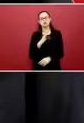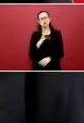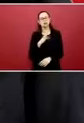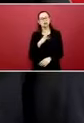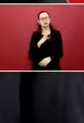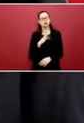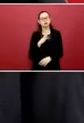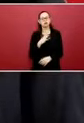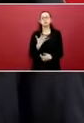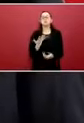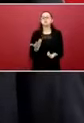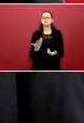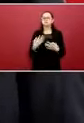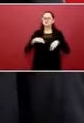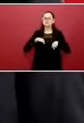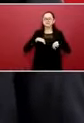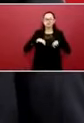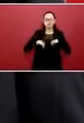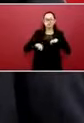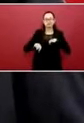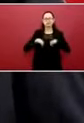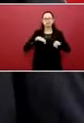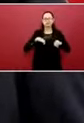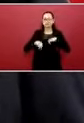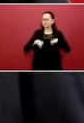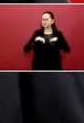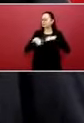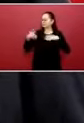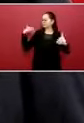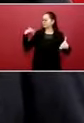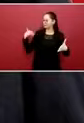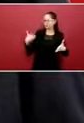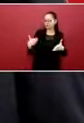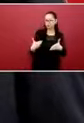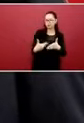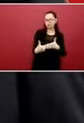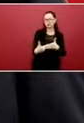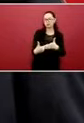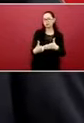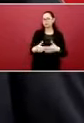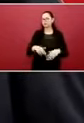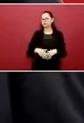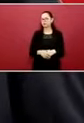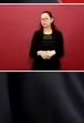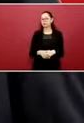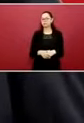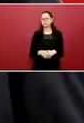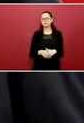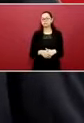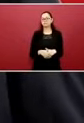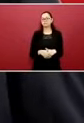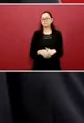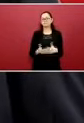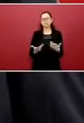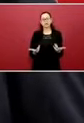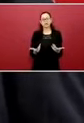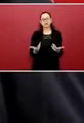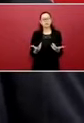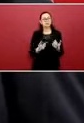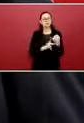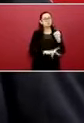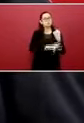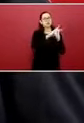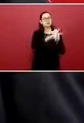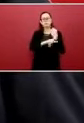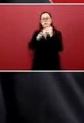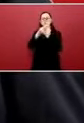porque han trabajado. Esto se aplica en muchos países